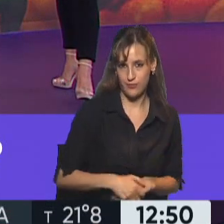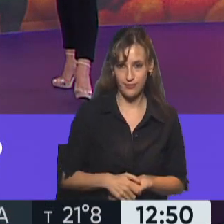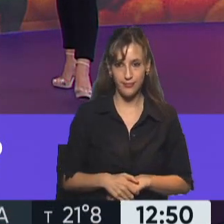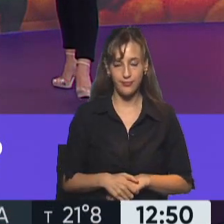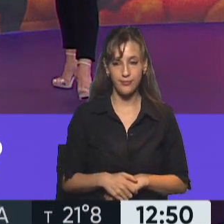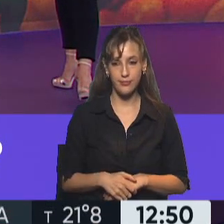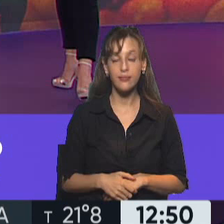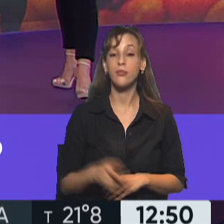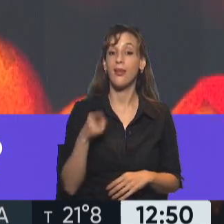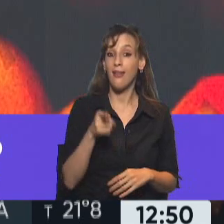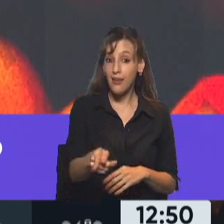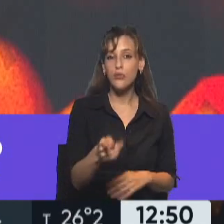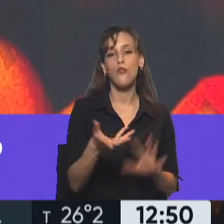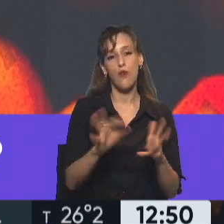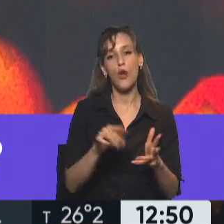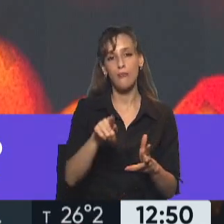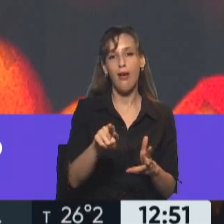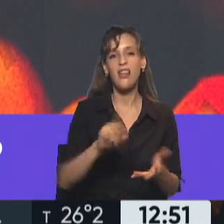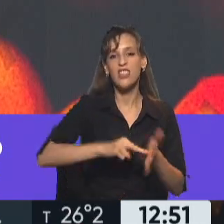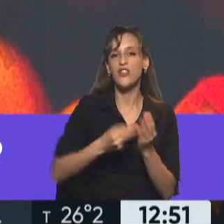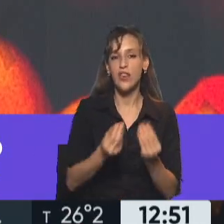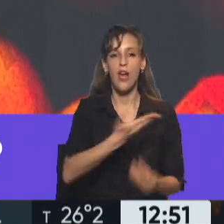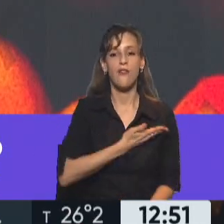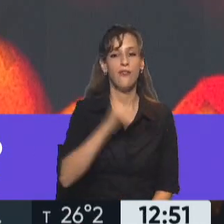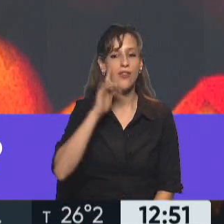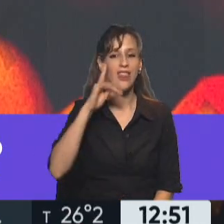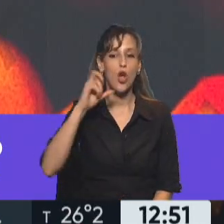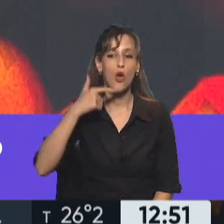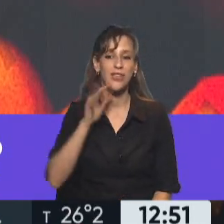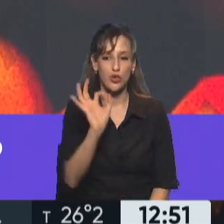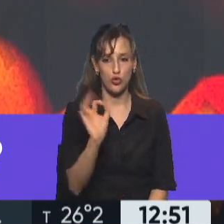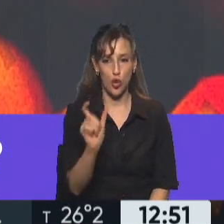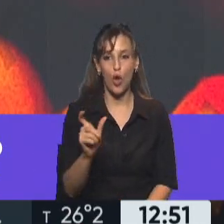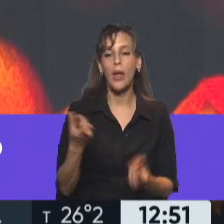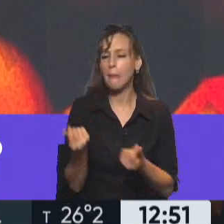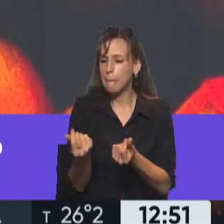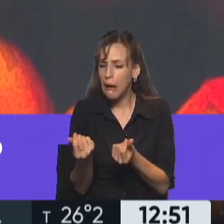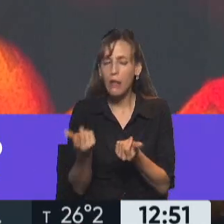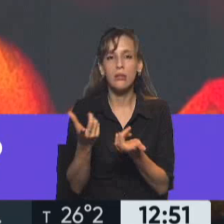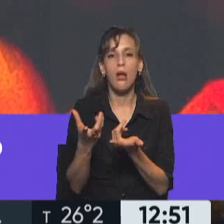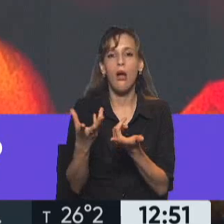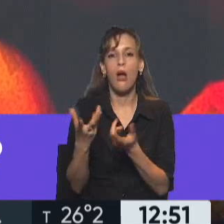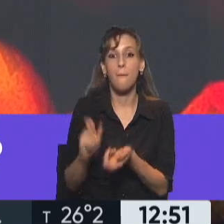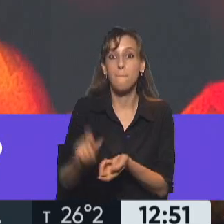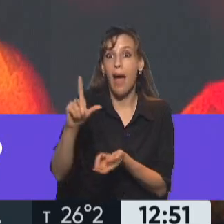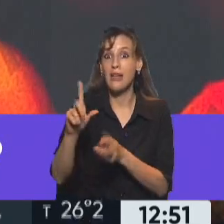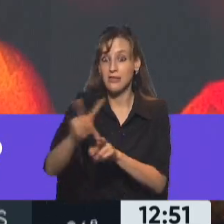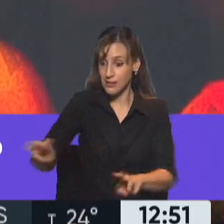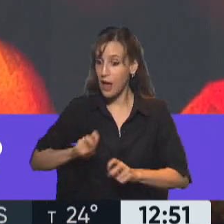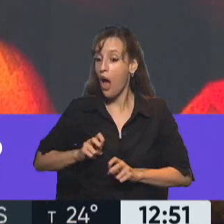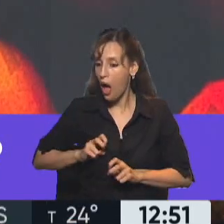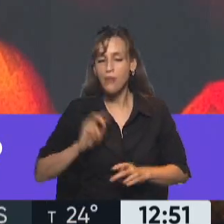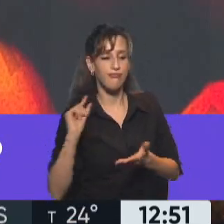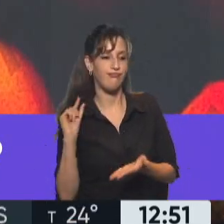¿Bien? Ahí tenés el ejemplo de un fideicomiso. La plata que junto en exceso de acá, la pongo en el fideicomiso y el fideicomiso se lo